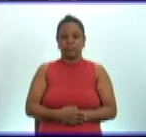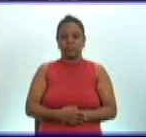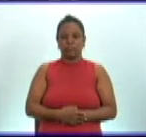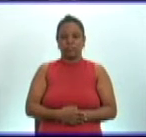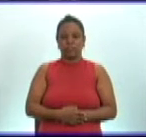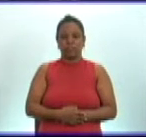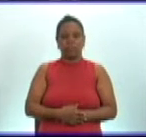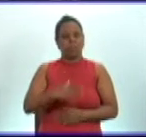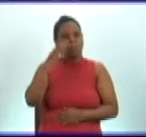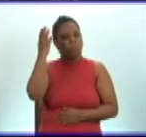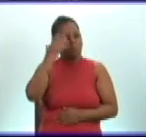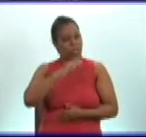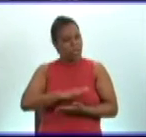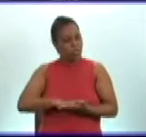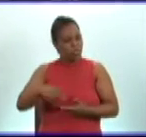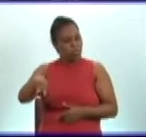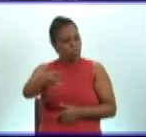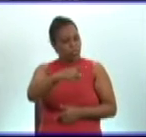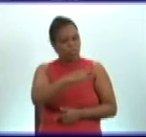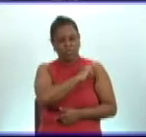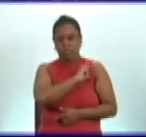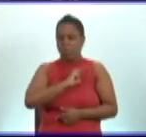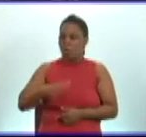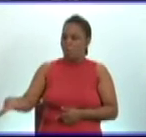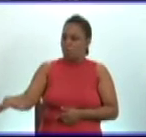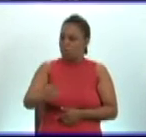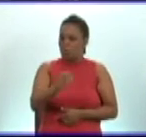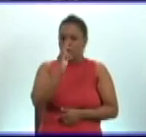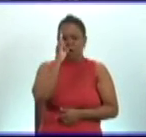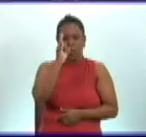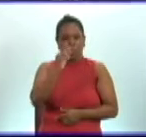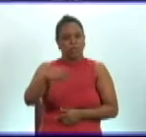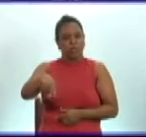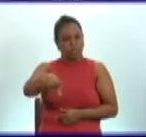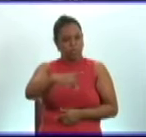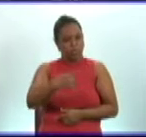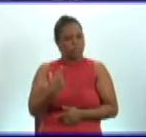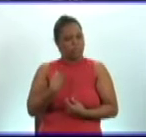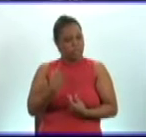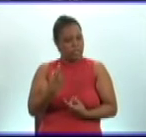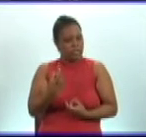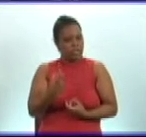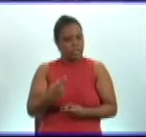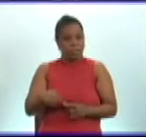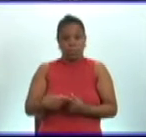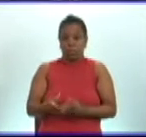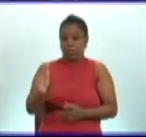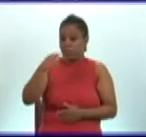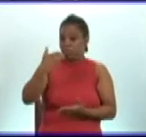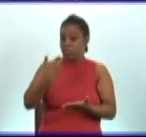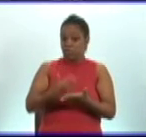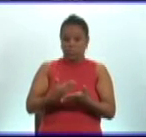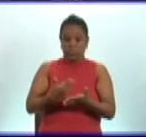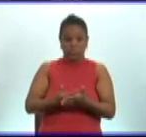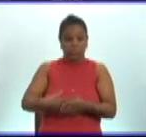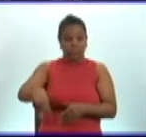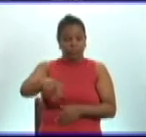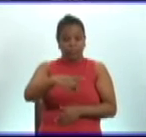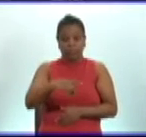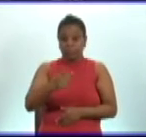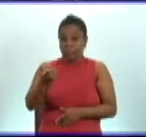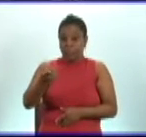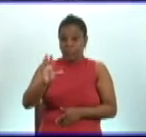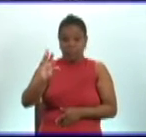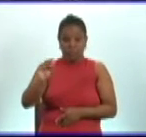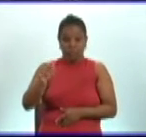Me disculpa usted, señor gobernador, con todo el respeto que usted merece. Pero si no tiene pruebas de esa acusación, de mi aula